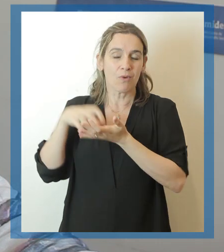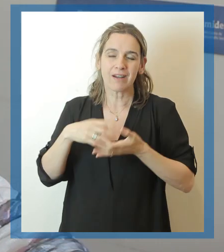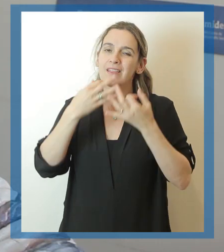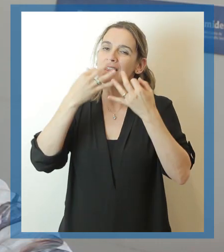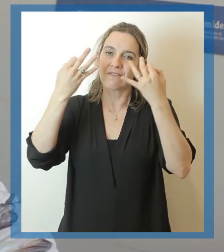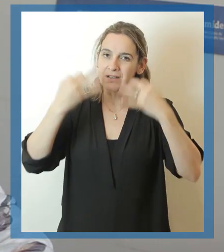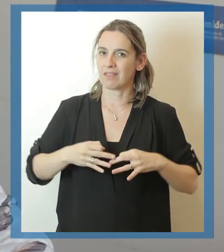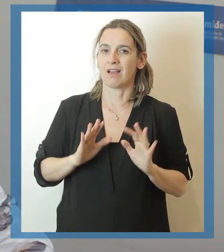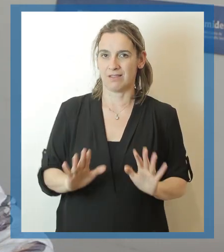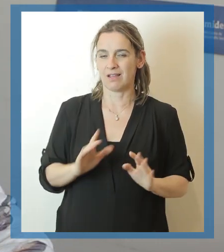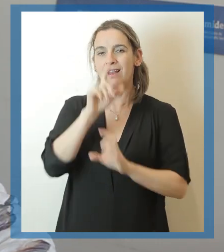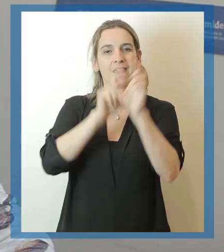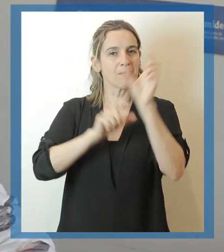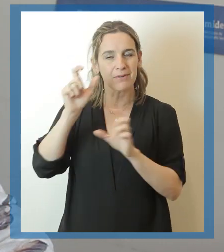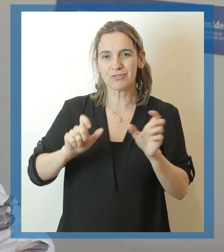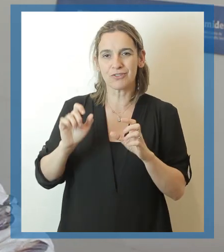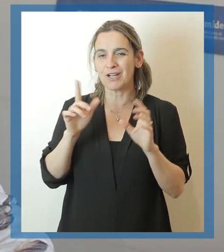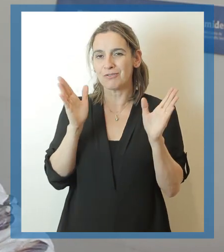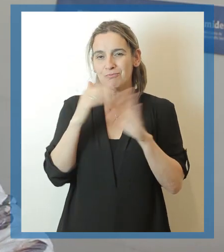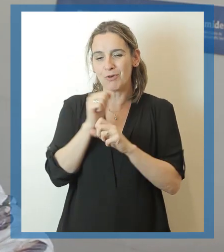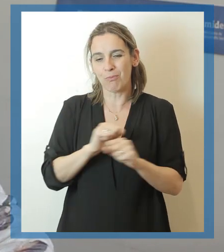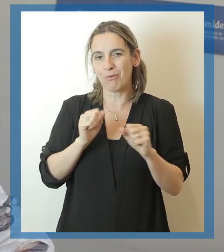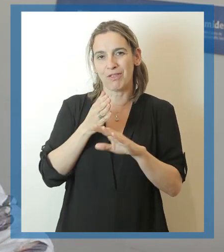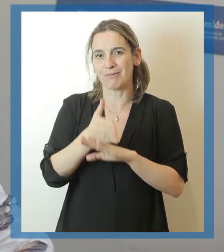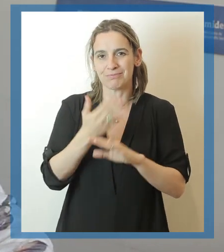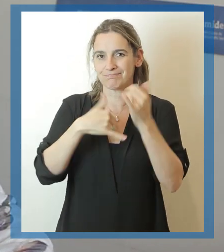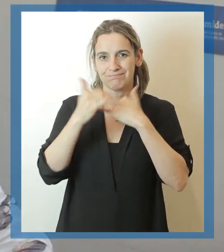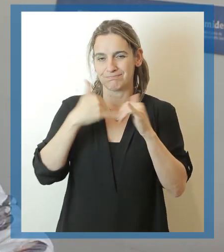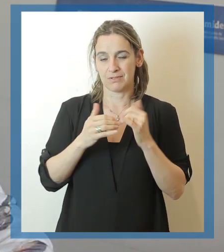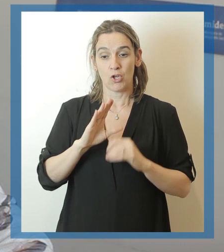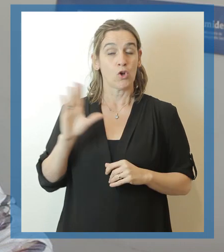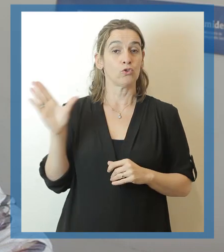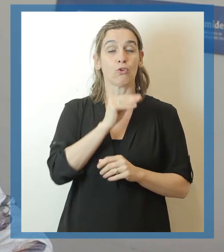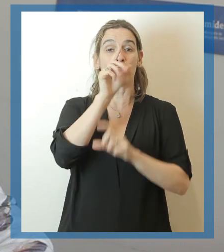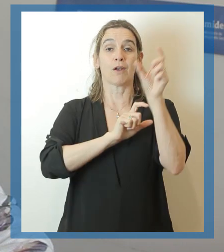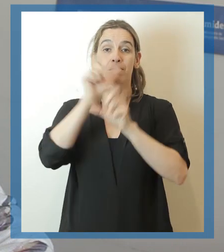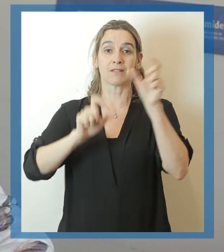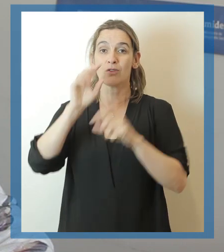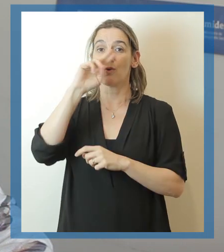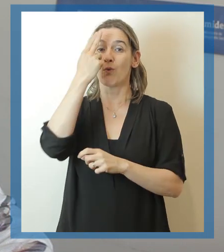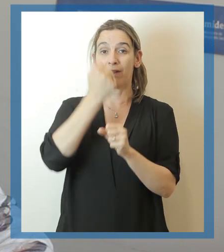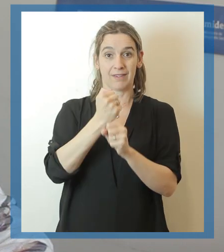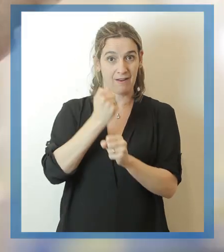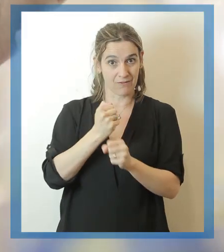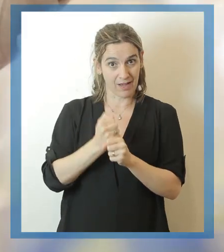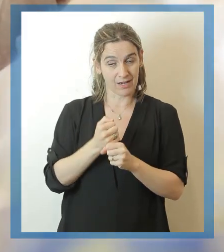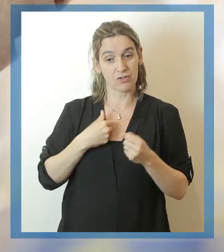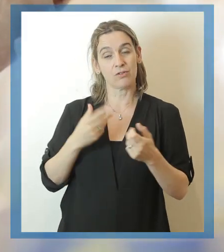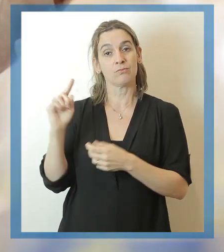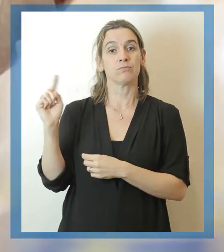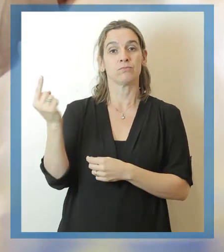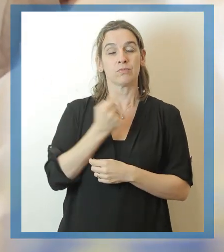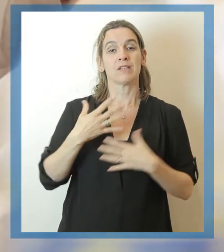un país, en lugares donde realmente la gente no tiene acceso a esta información. Todos